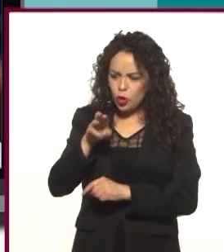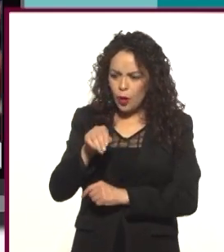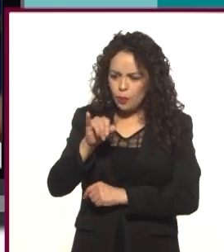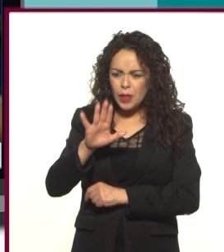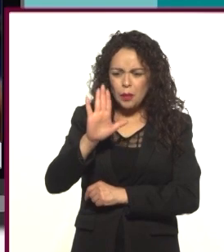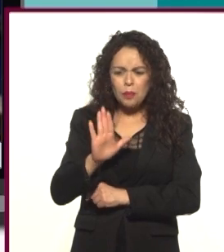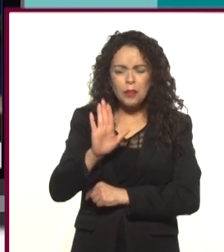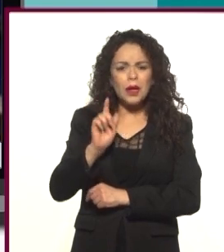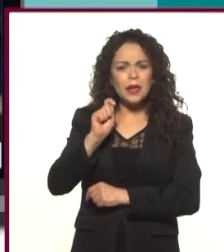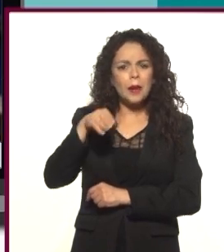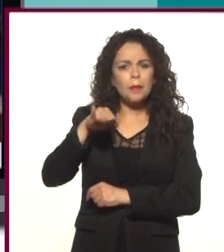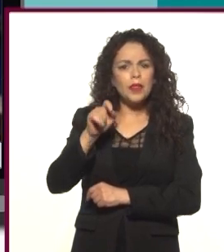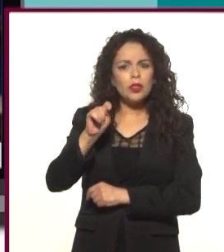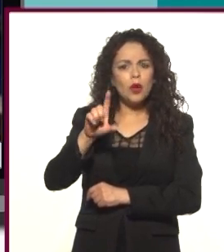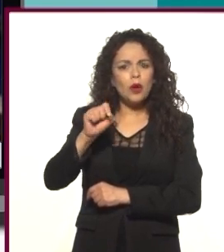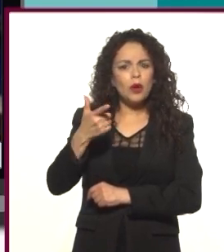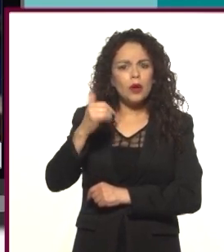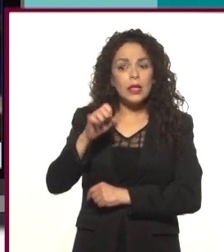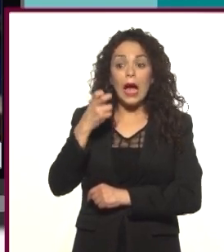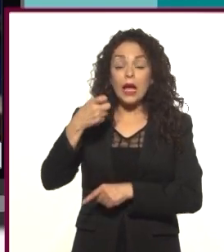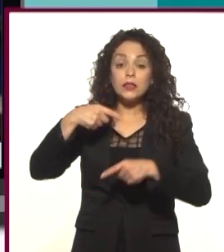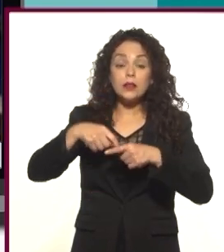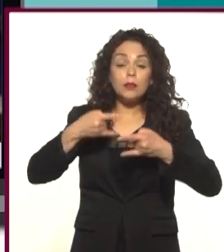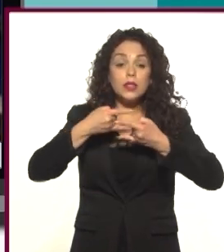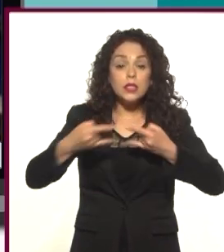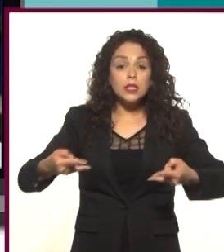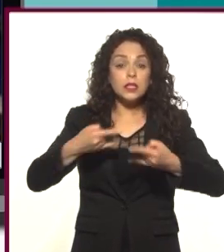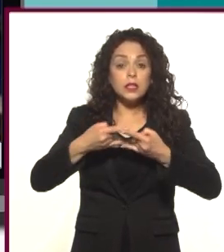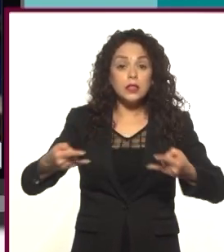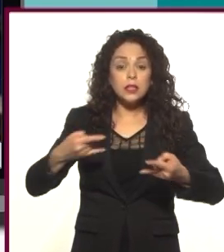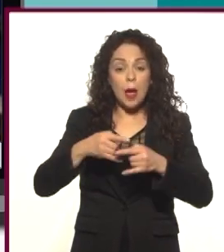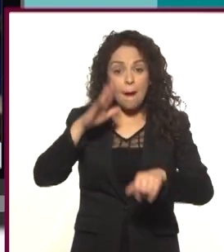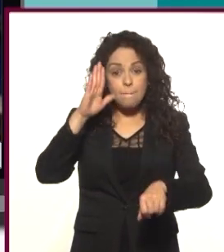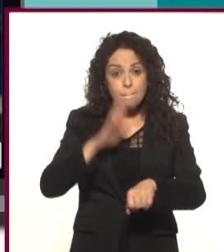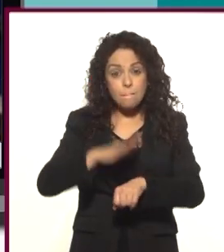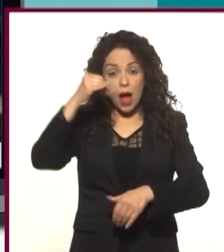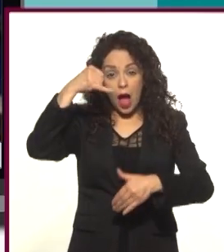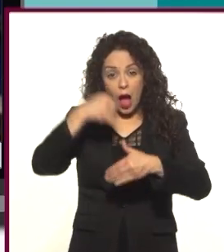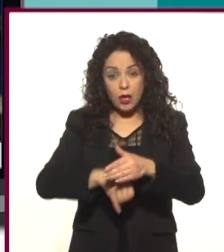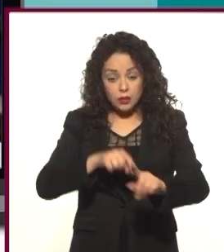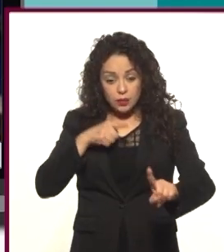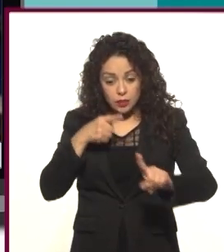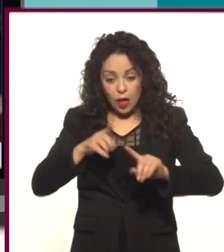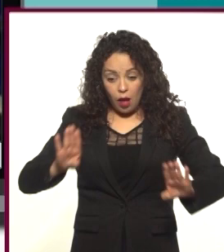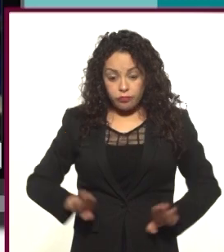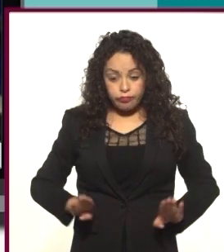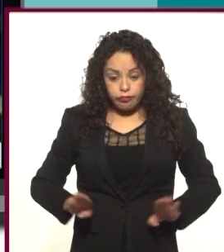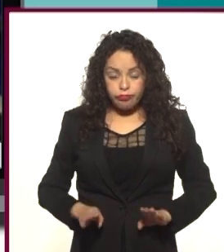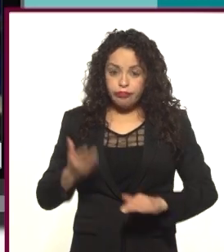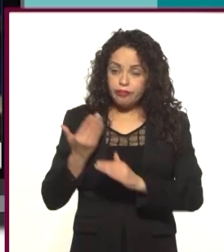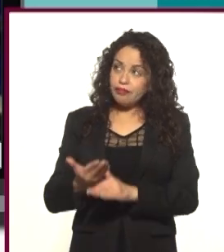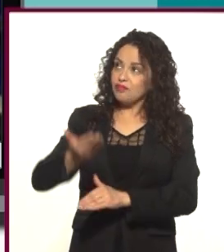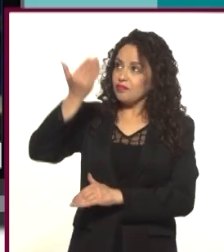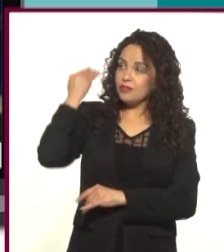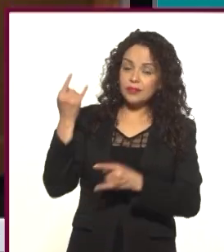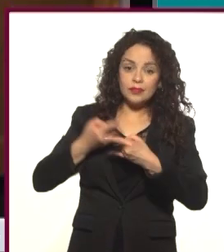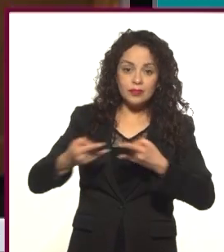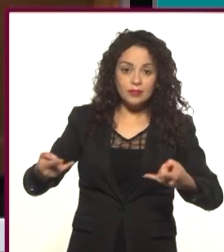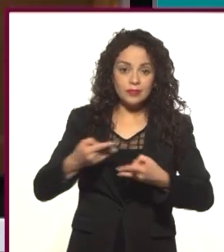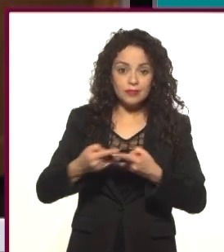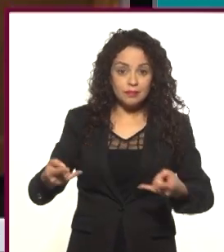de mitología, y entonces ya comenzaron a hacer historias que enfatizaran más estas características mitológicas de los